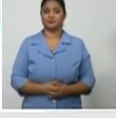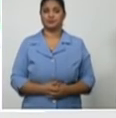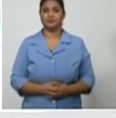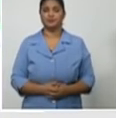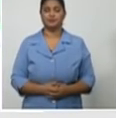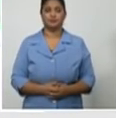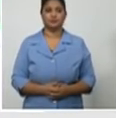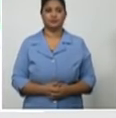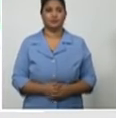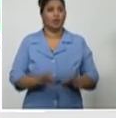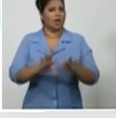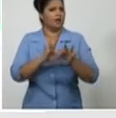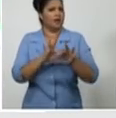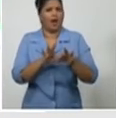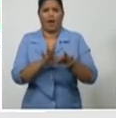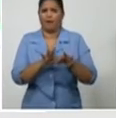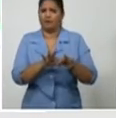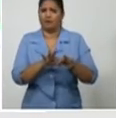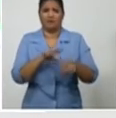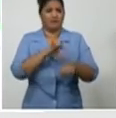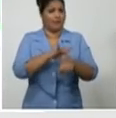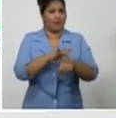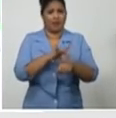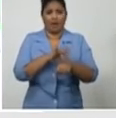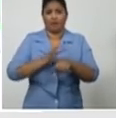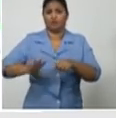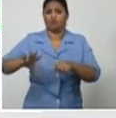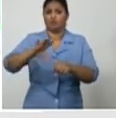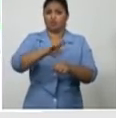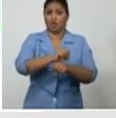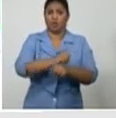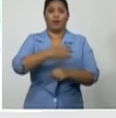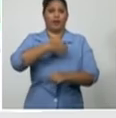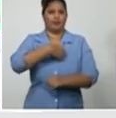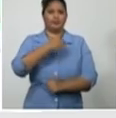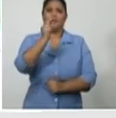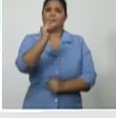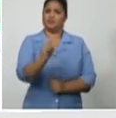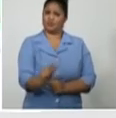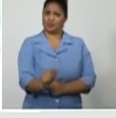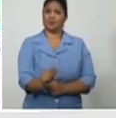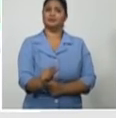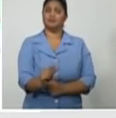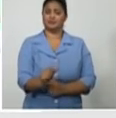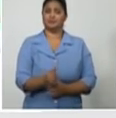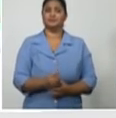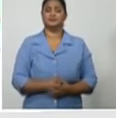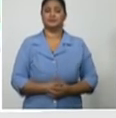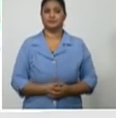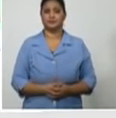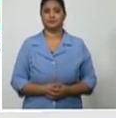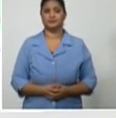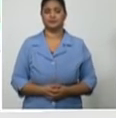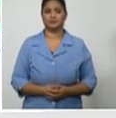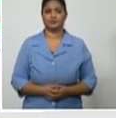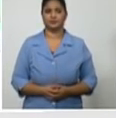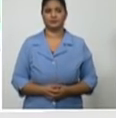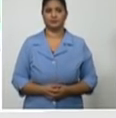son un grupo de comorbilidades que lo hicieron muy vulnerable a la evolución que